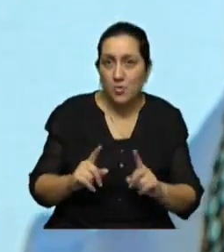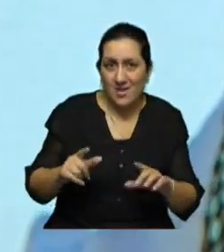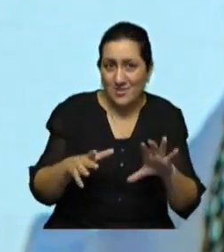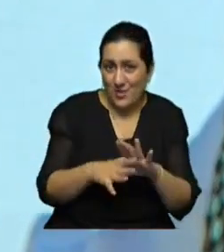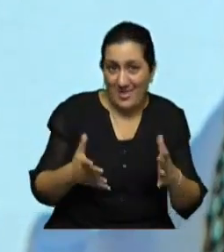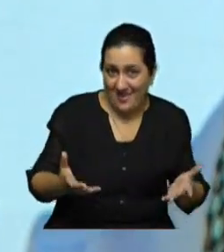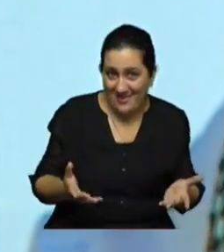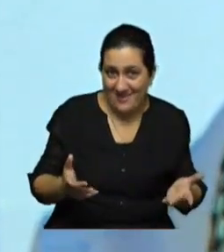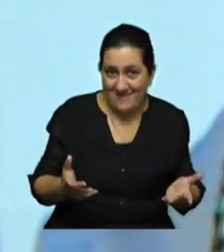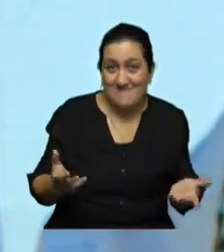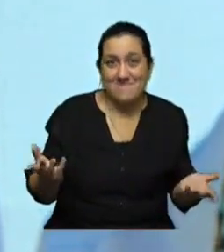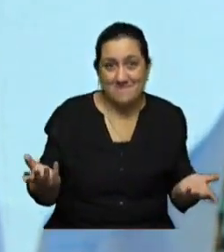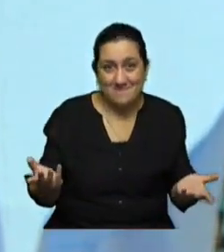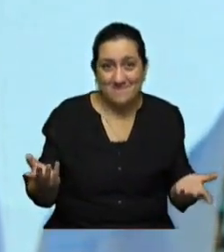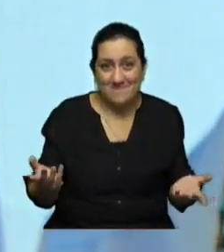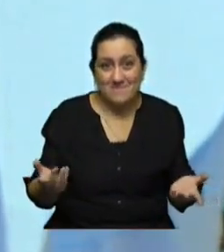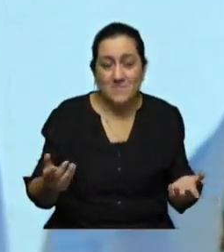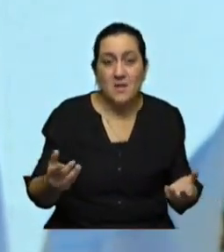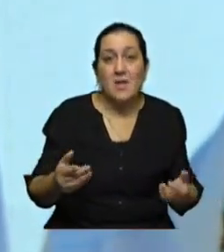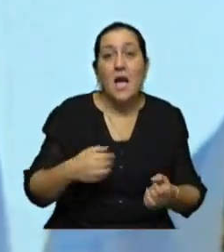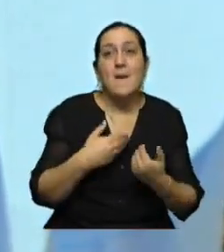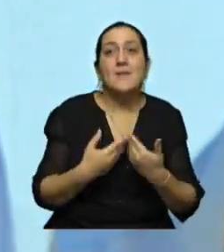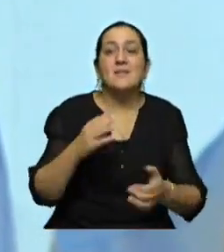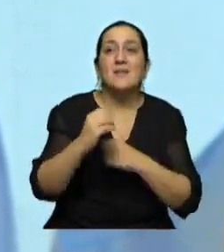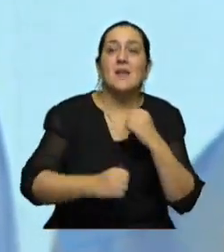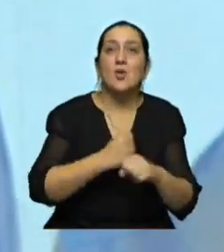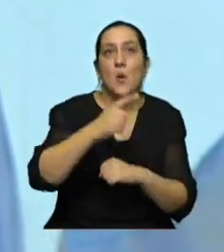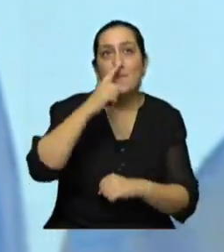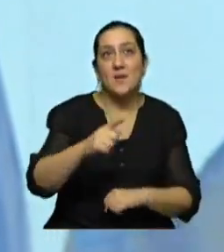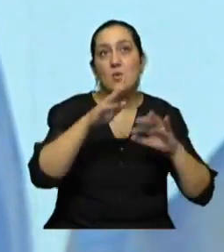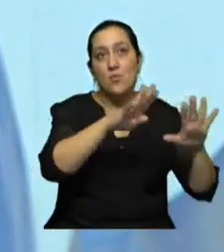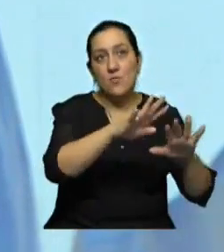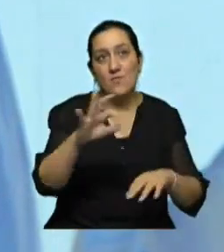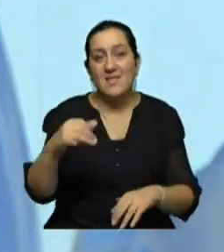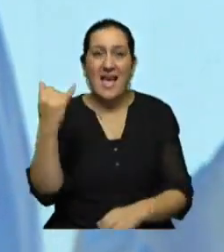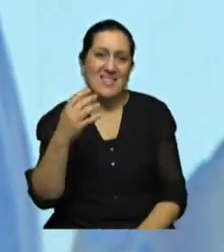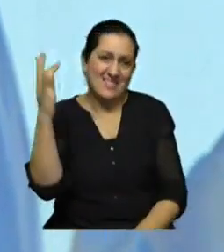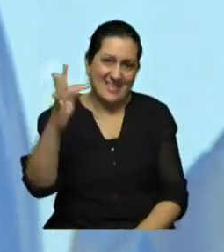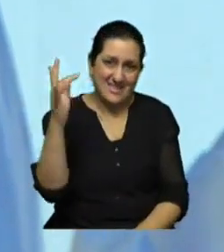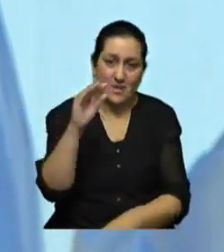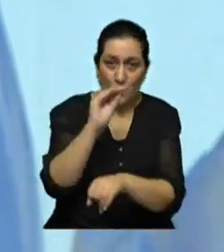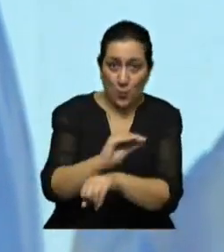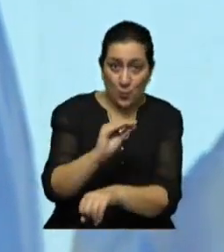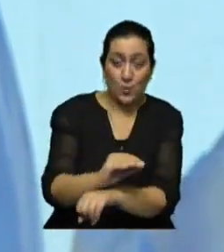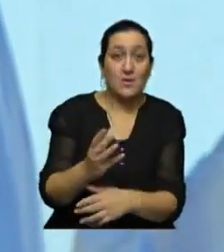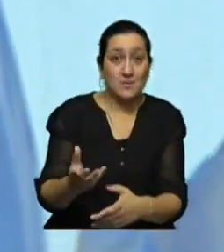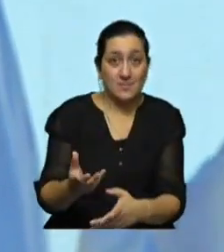bueno, hay desde el 90 talleres de cultura donde